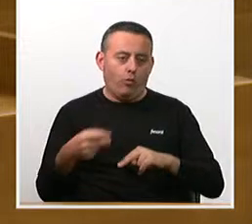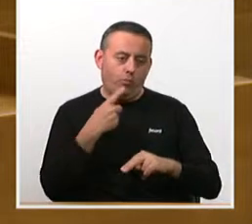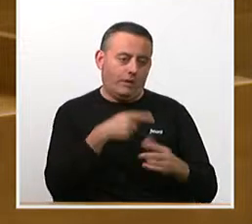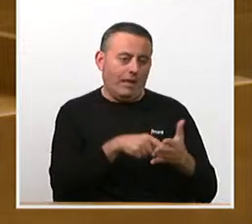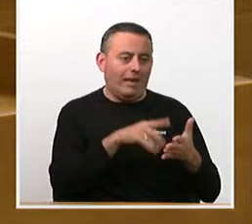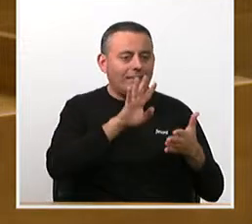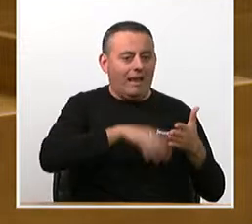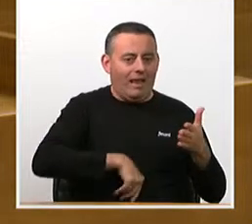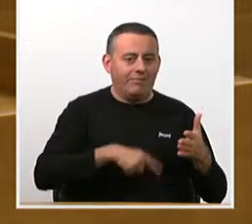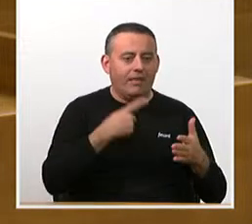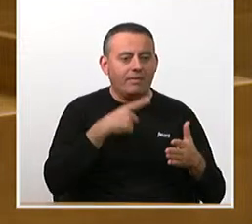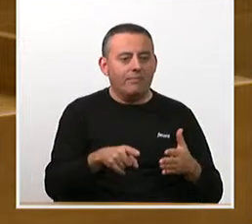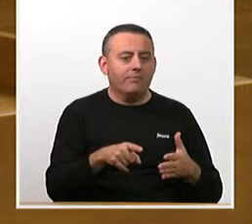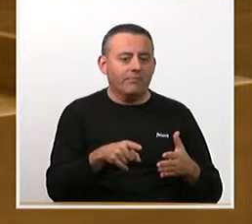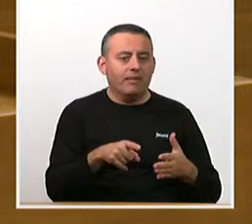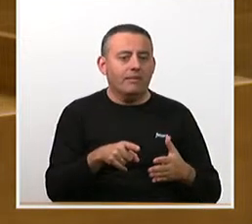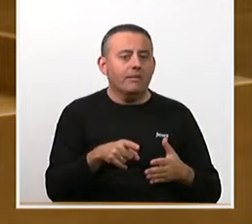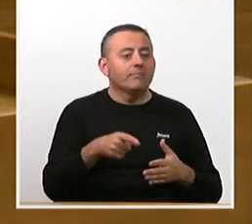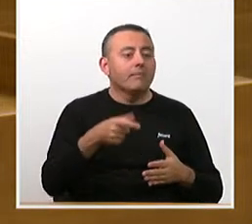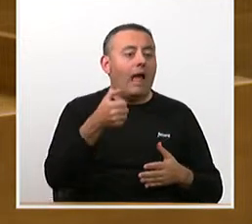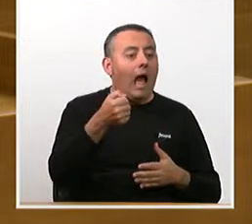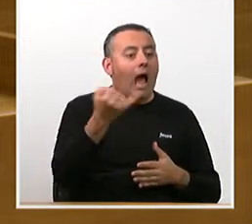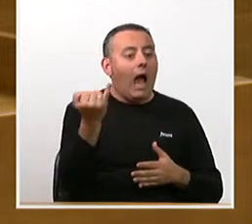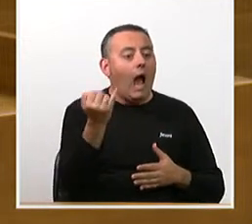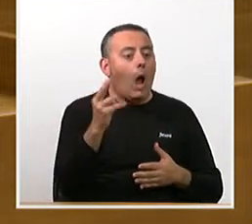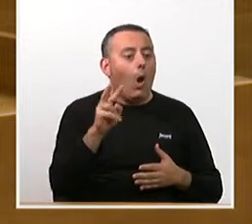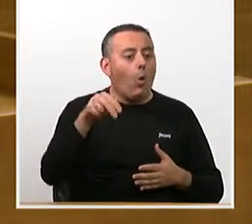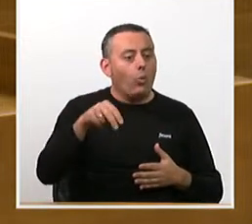Barcelona es la señora